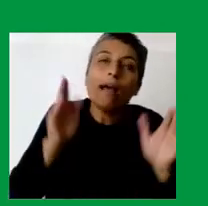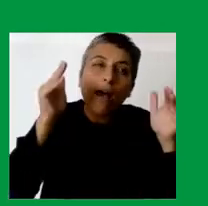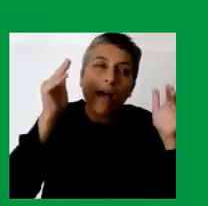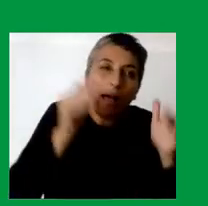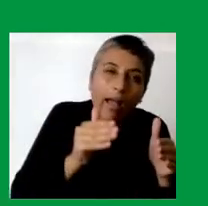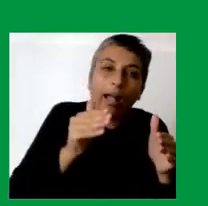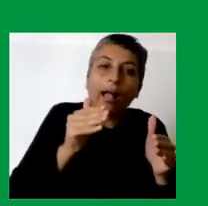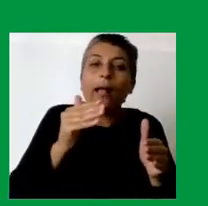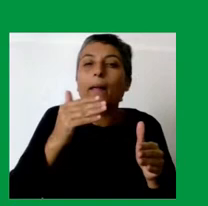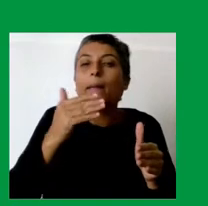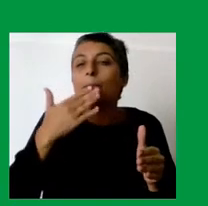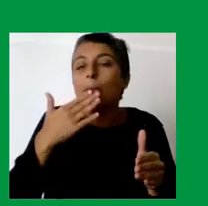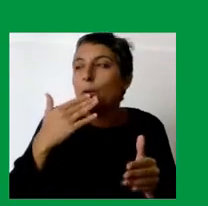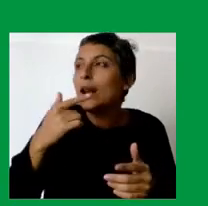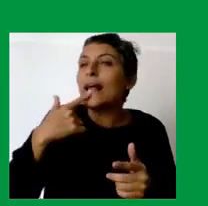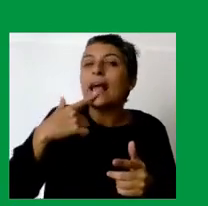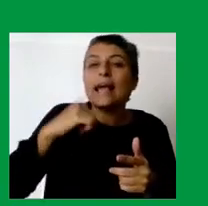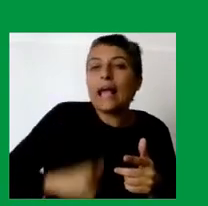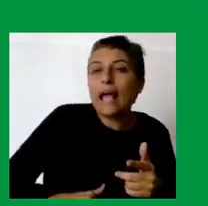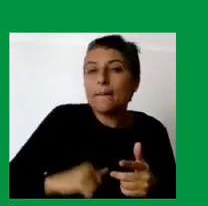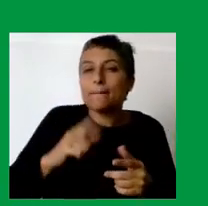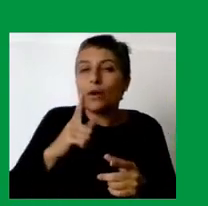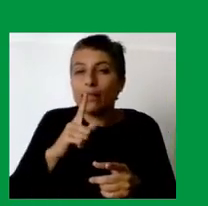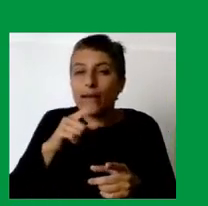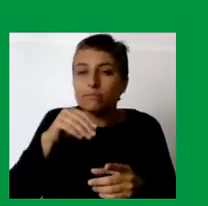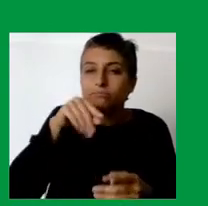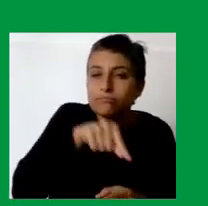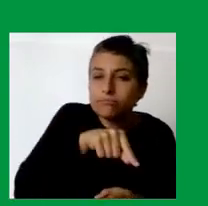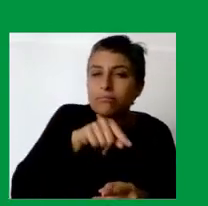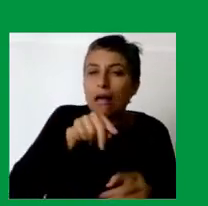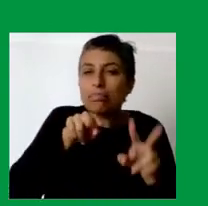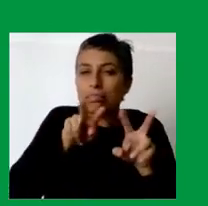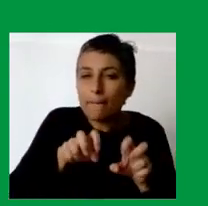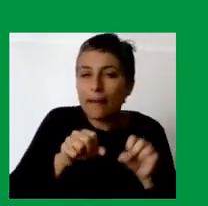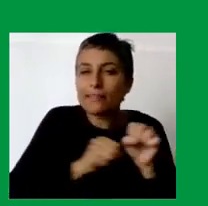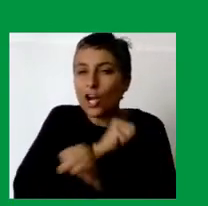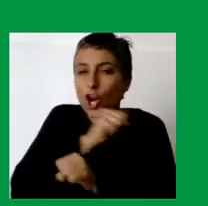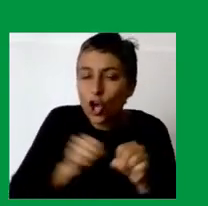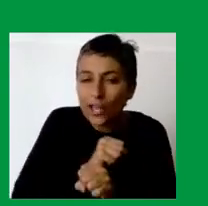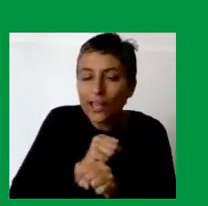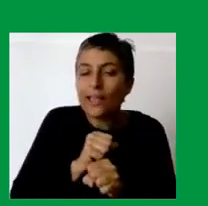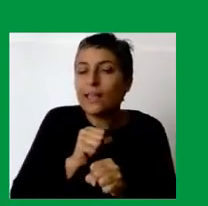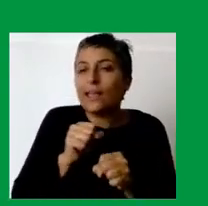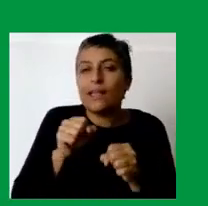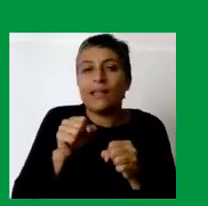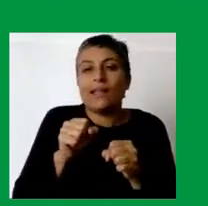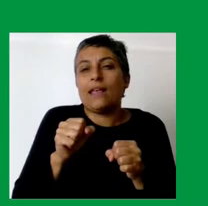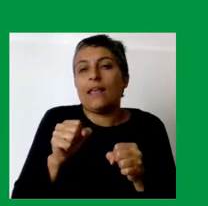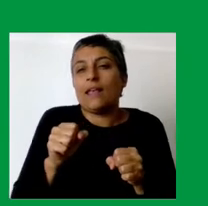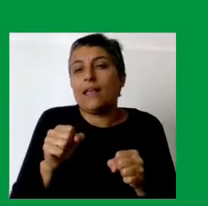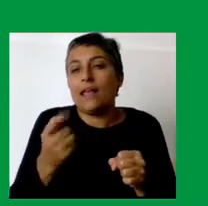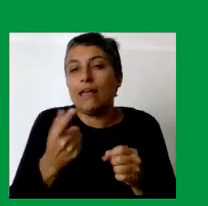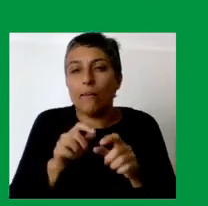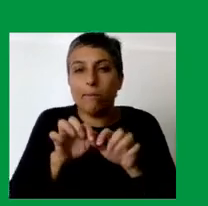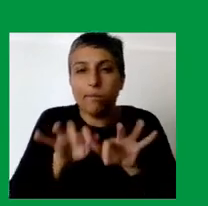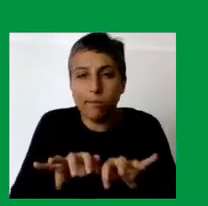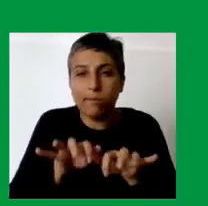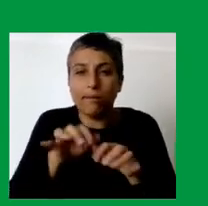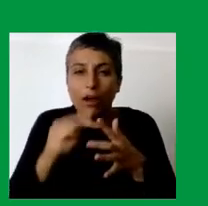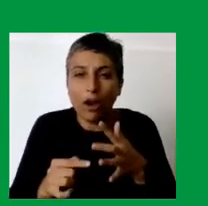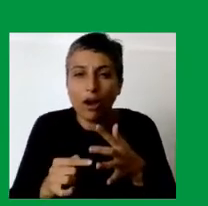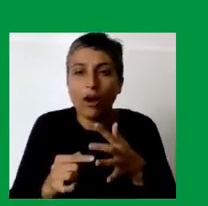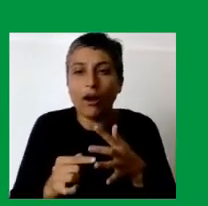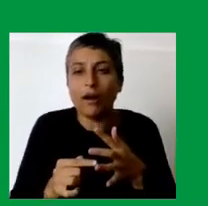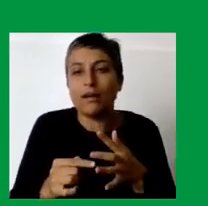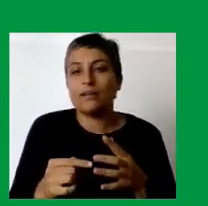lo que es el hardware, ¿no? En la parte dura de la tecnología, en, como diríamos, no sé si en Uruguay, pero acá en Argentina decimos